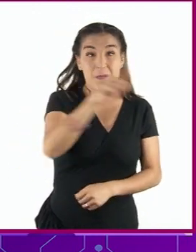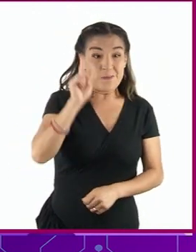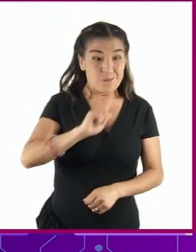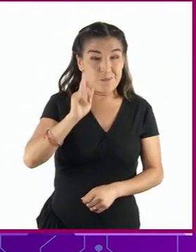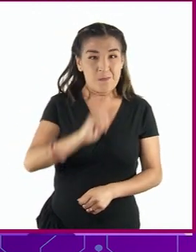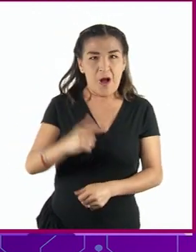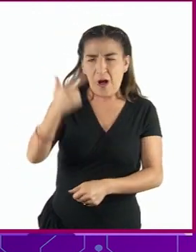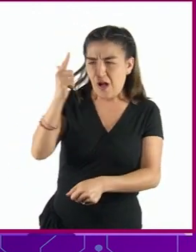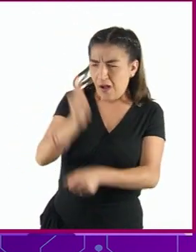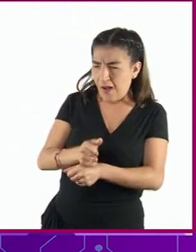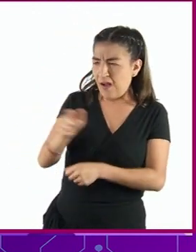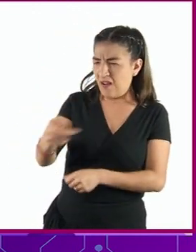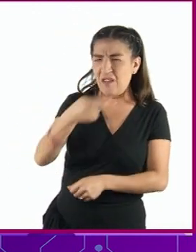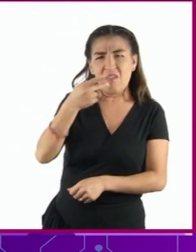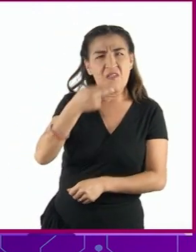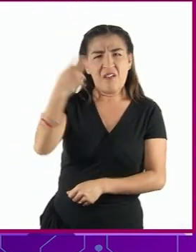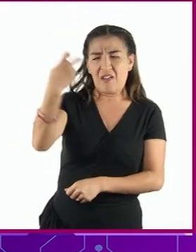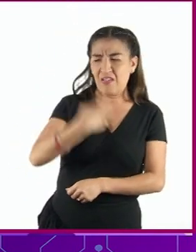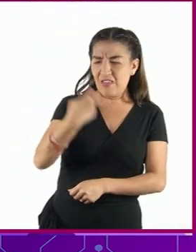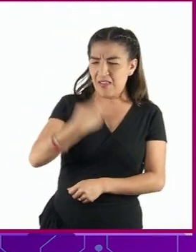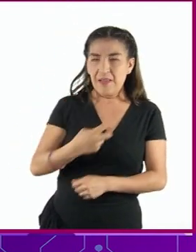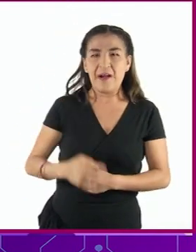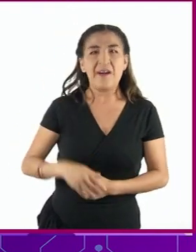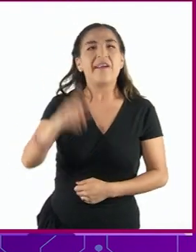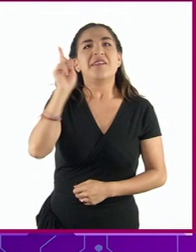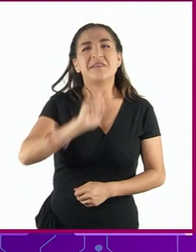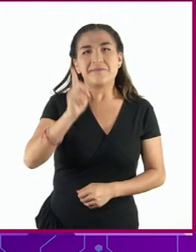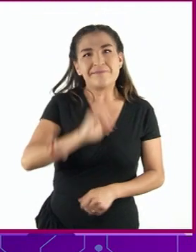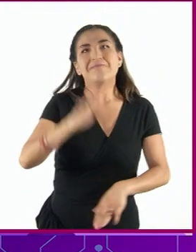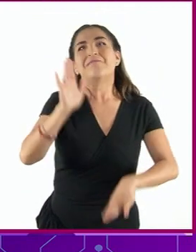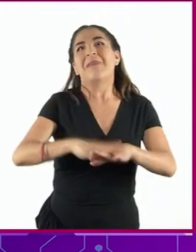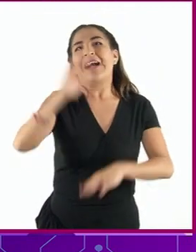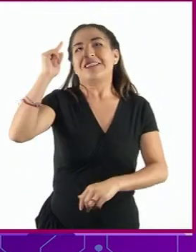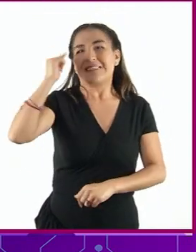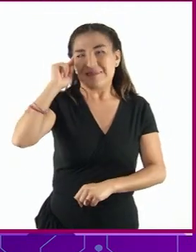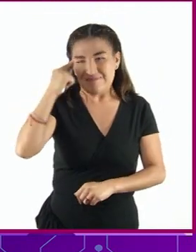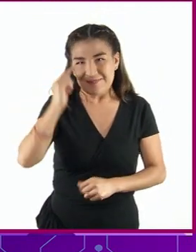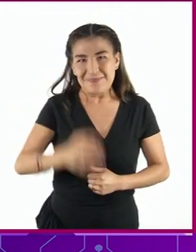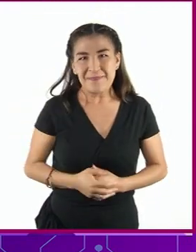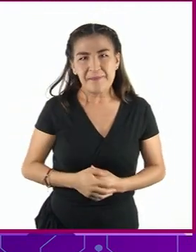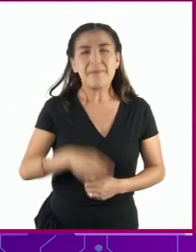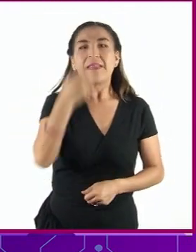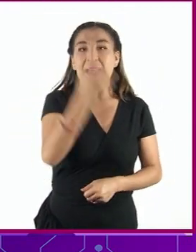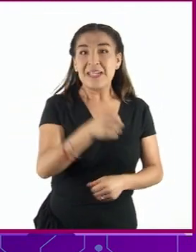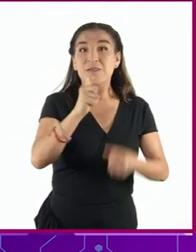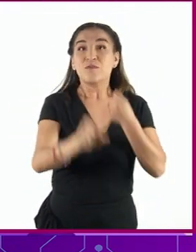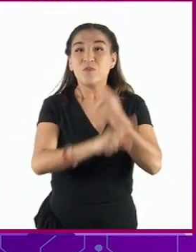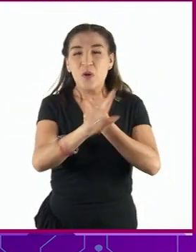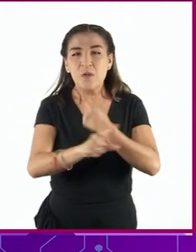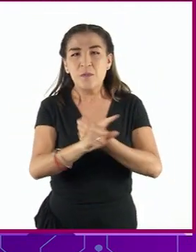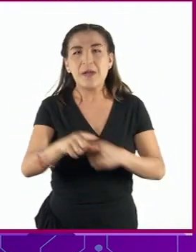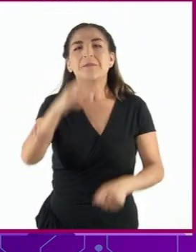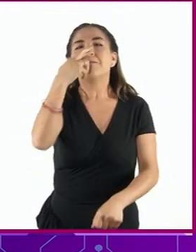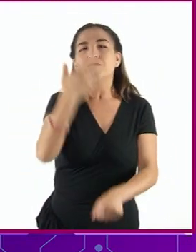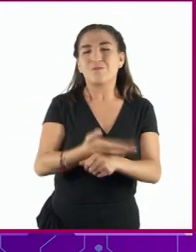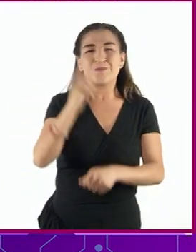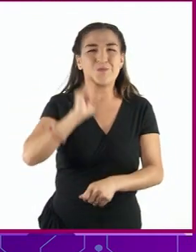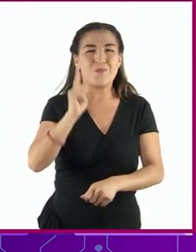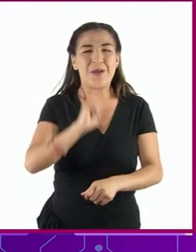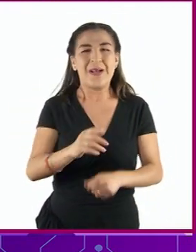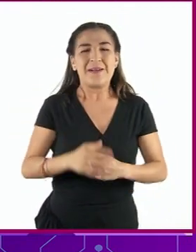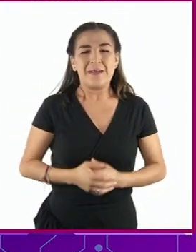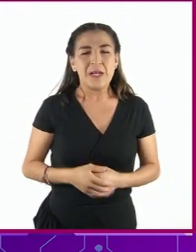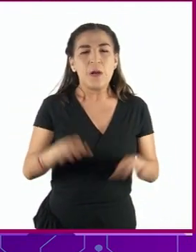comentario, Adriana se enojó todavía más. Al saber de esa situación, la encargada de recursos